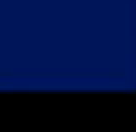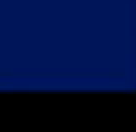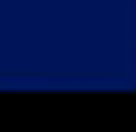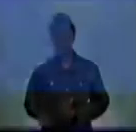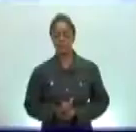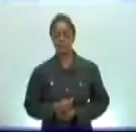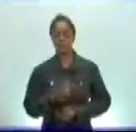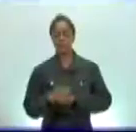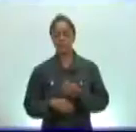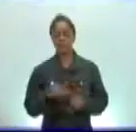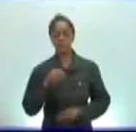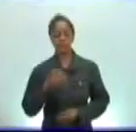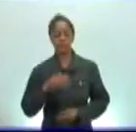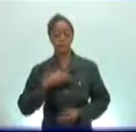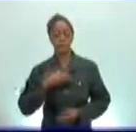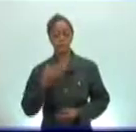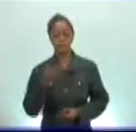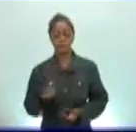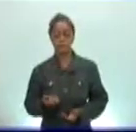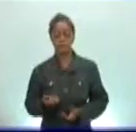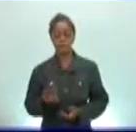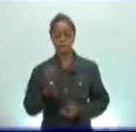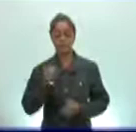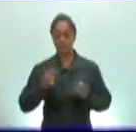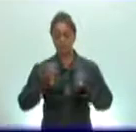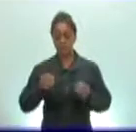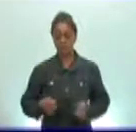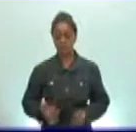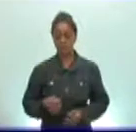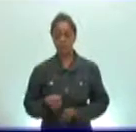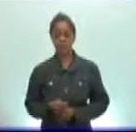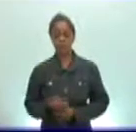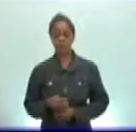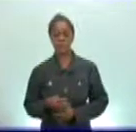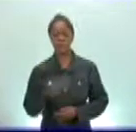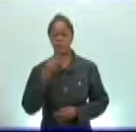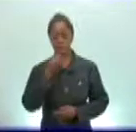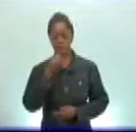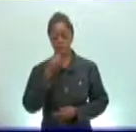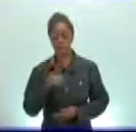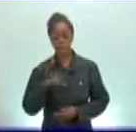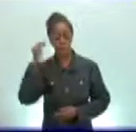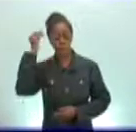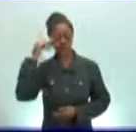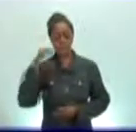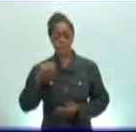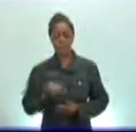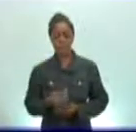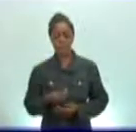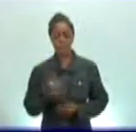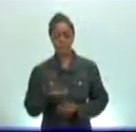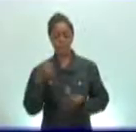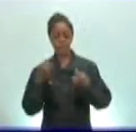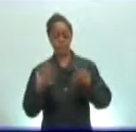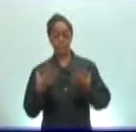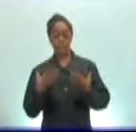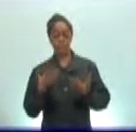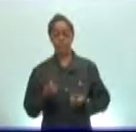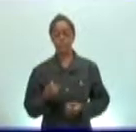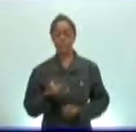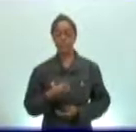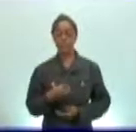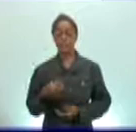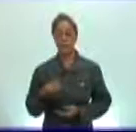Qué opiniones personales tan justas y que permiten saber la impresión que